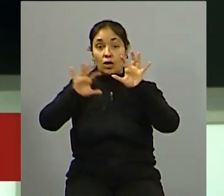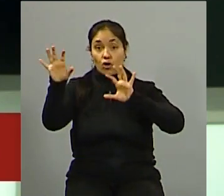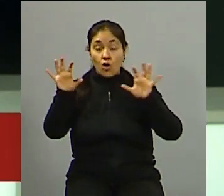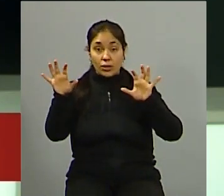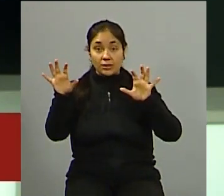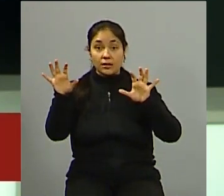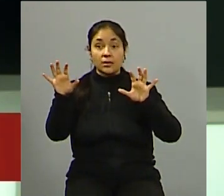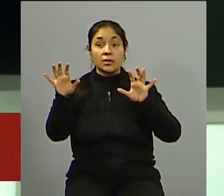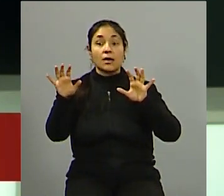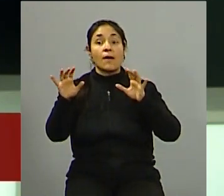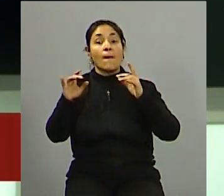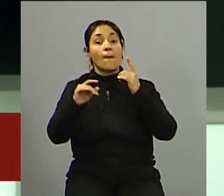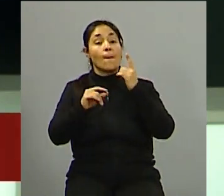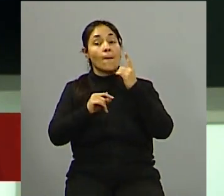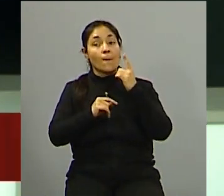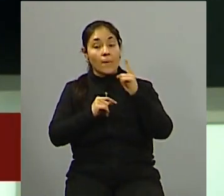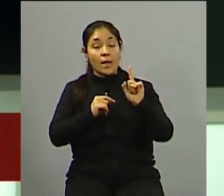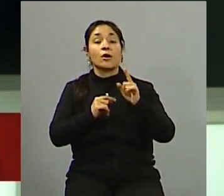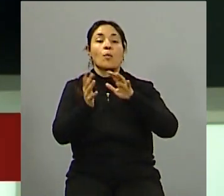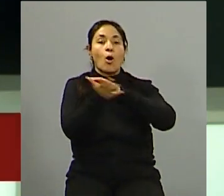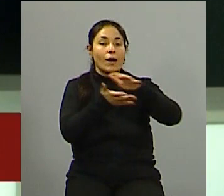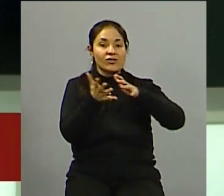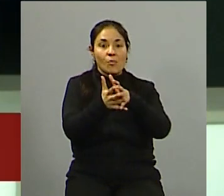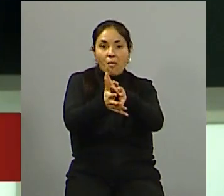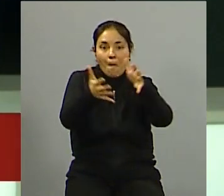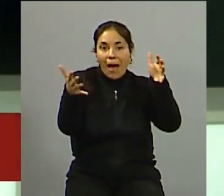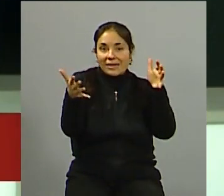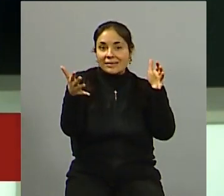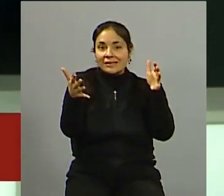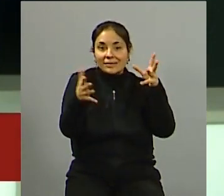no concentran la gran mayoría de la población, salvo Madrid,